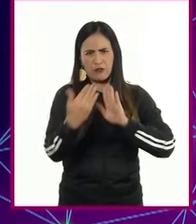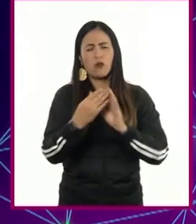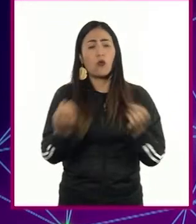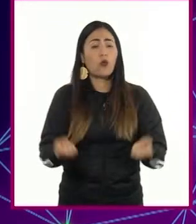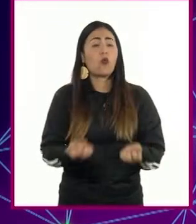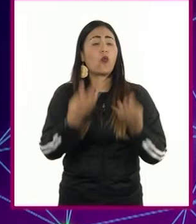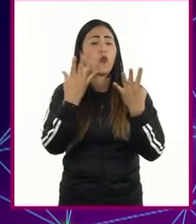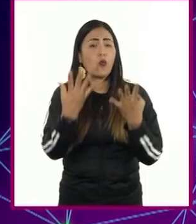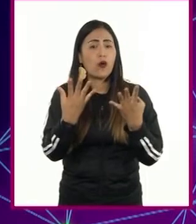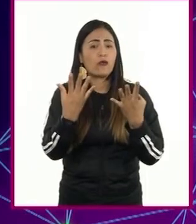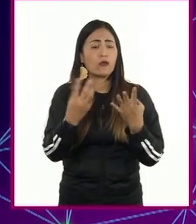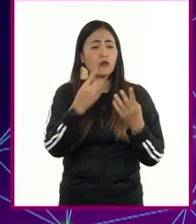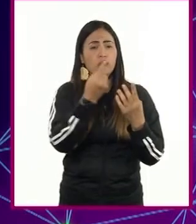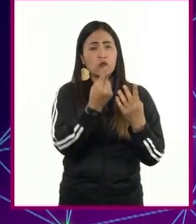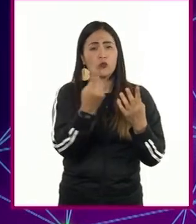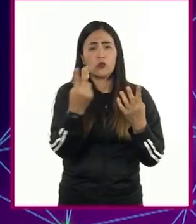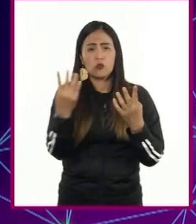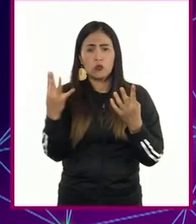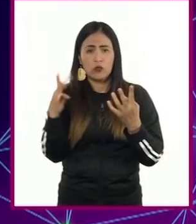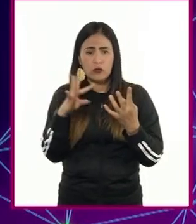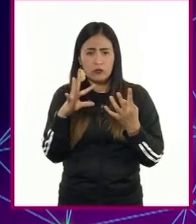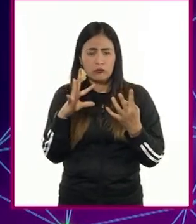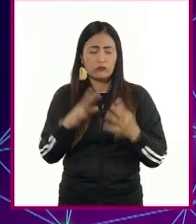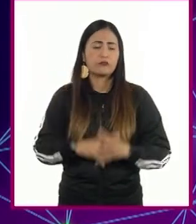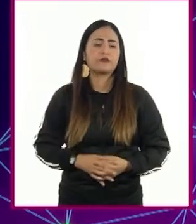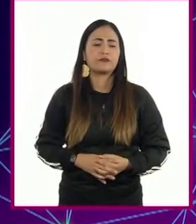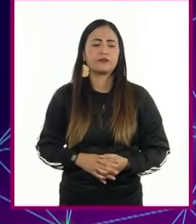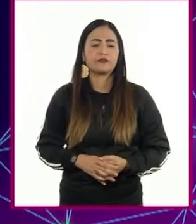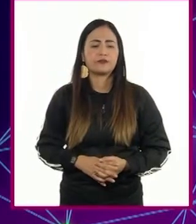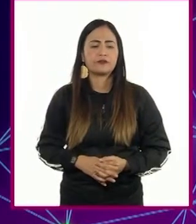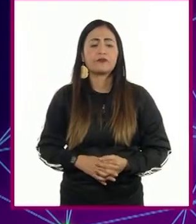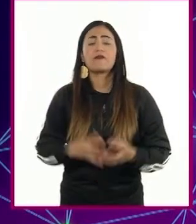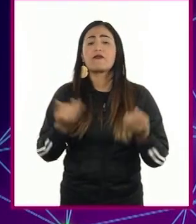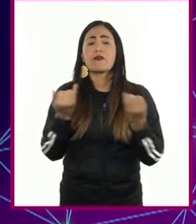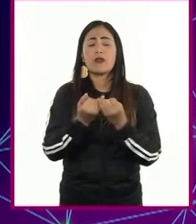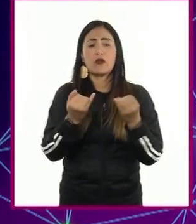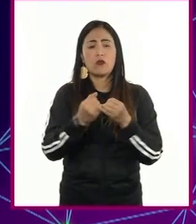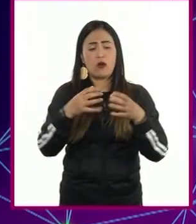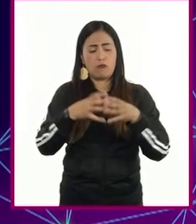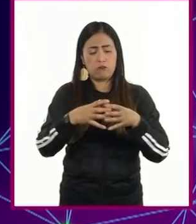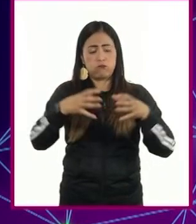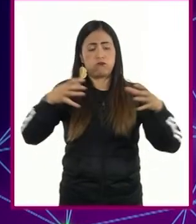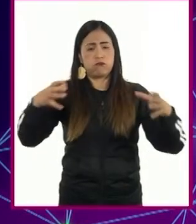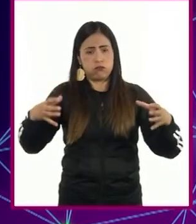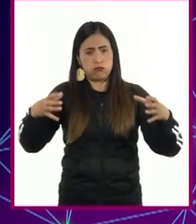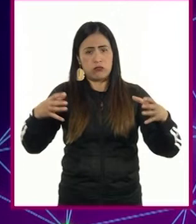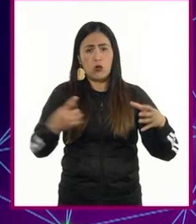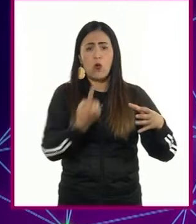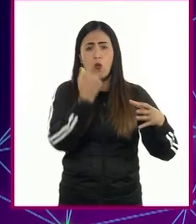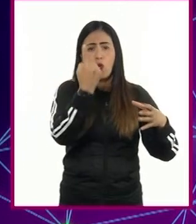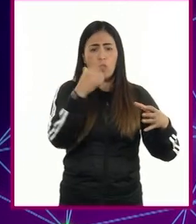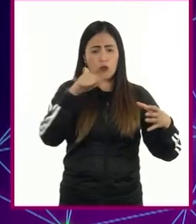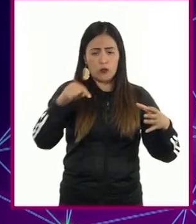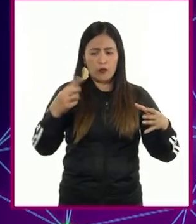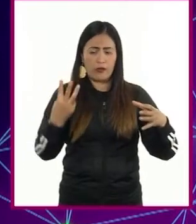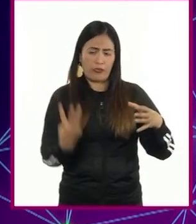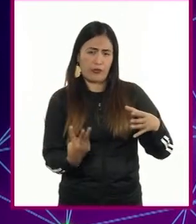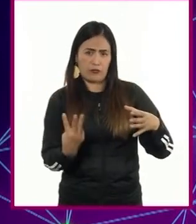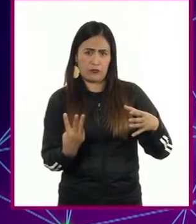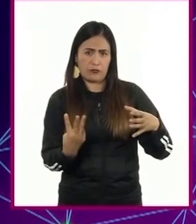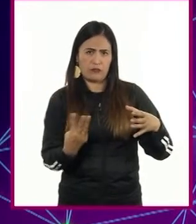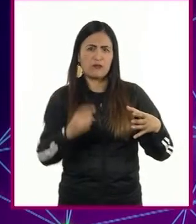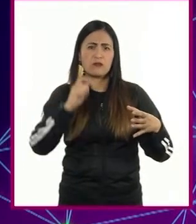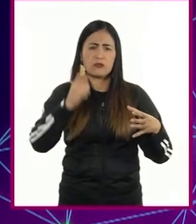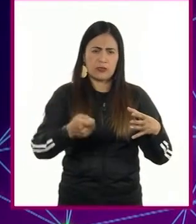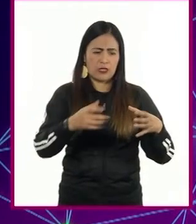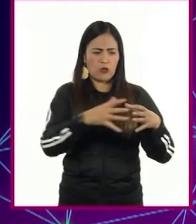del polígono de la base. También menciona la relación volumétrica: 1/3 del volumen de la columna equivale